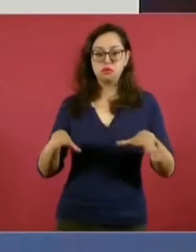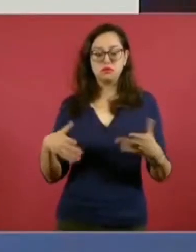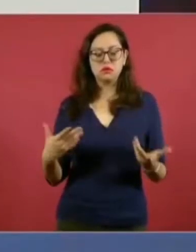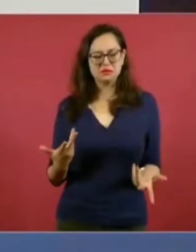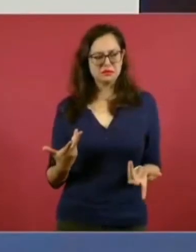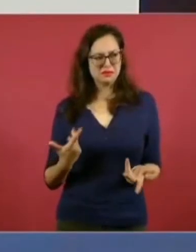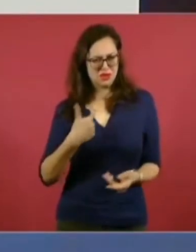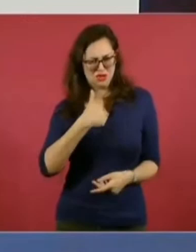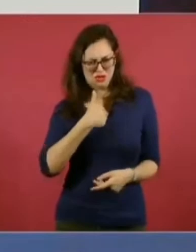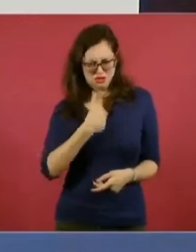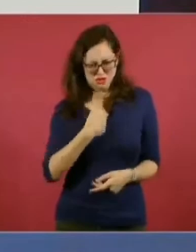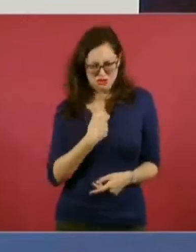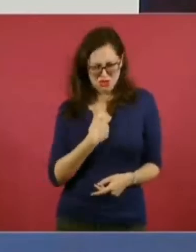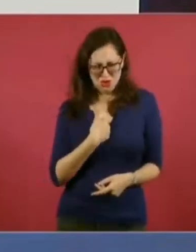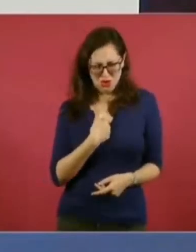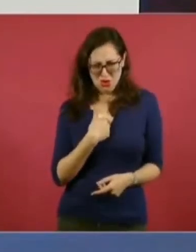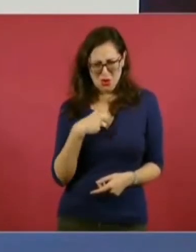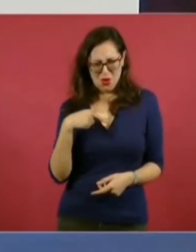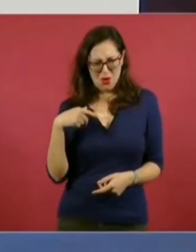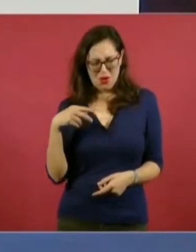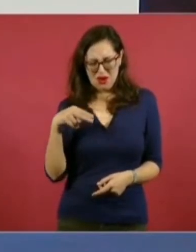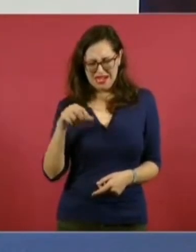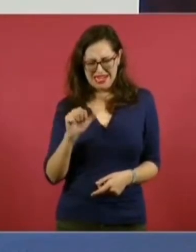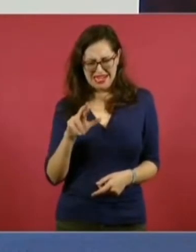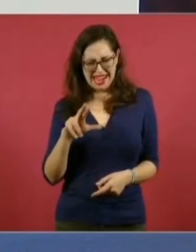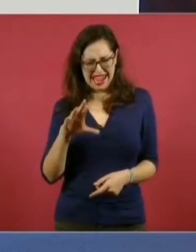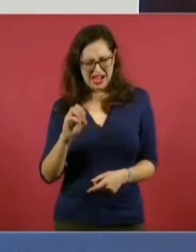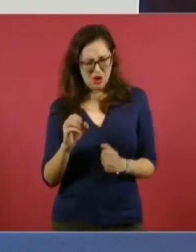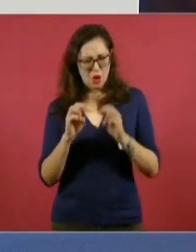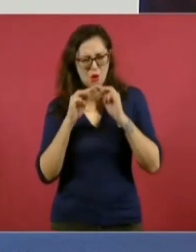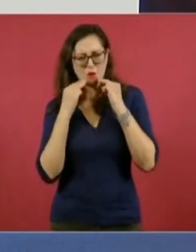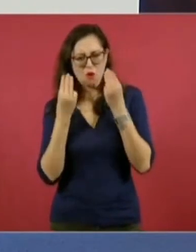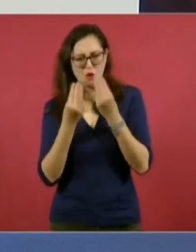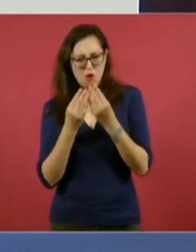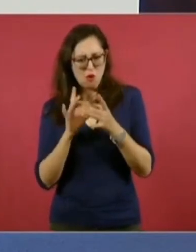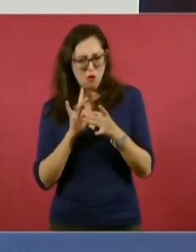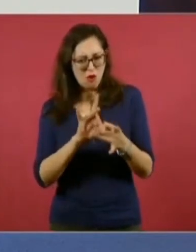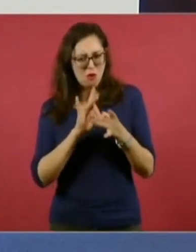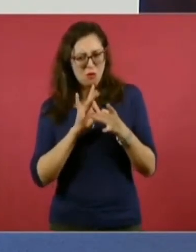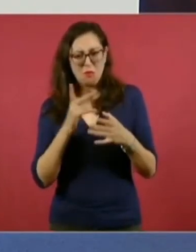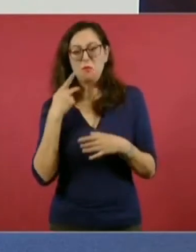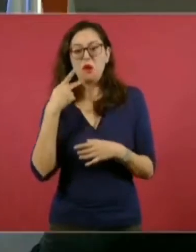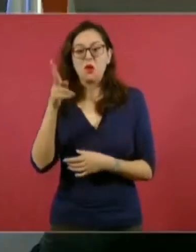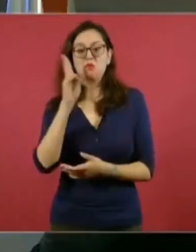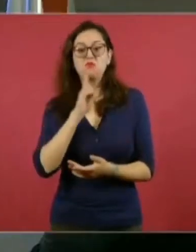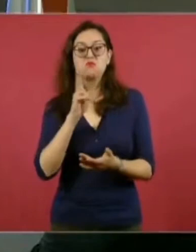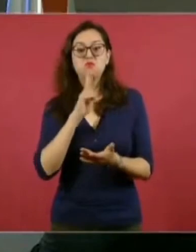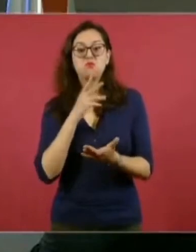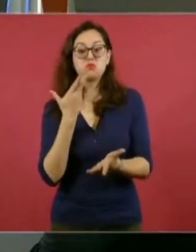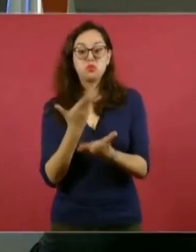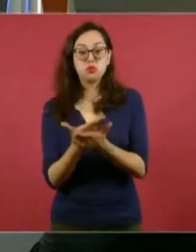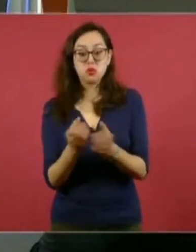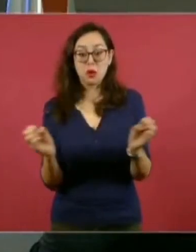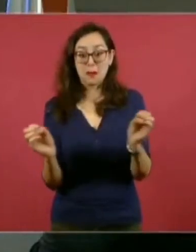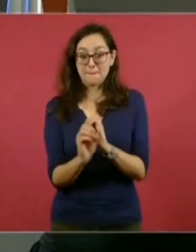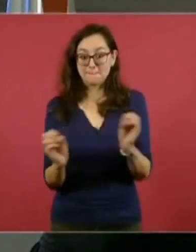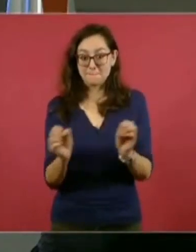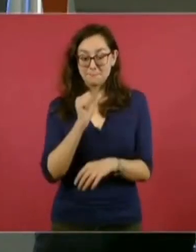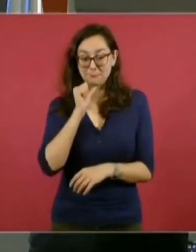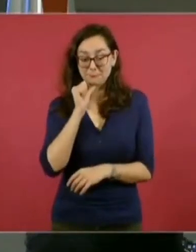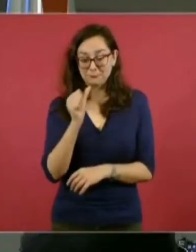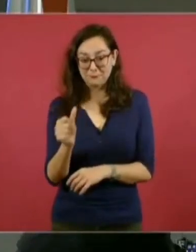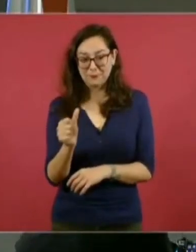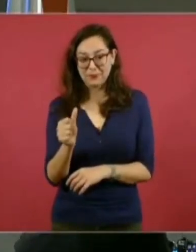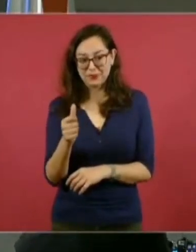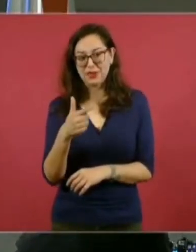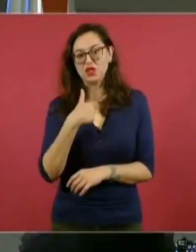vinculándome con el narcotráfico. Entonces, sé perfectamente